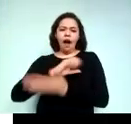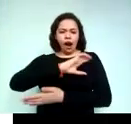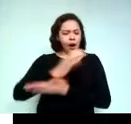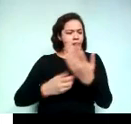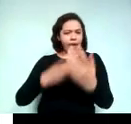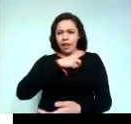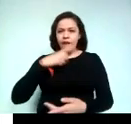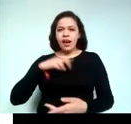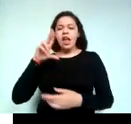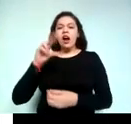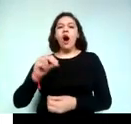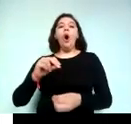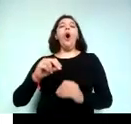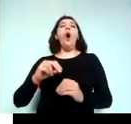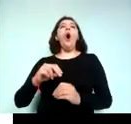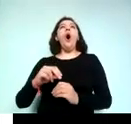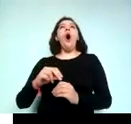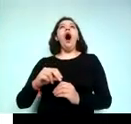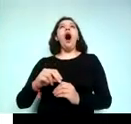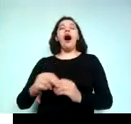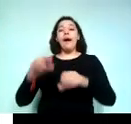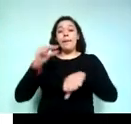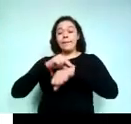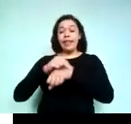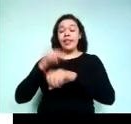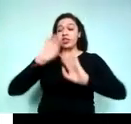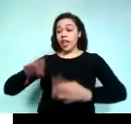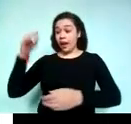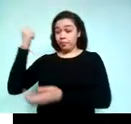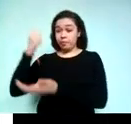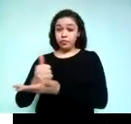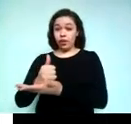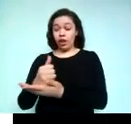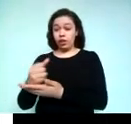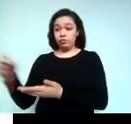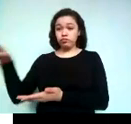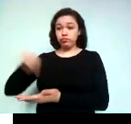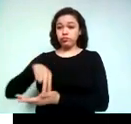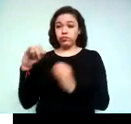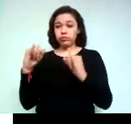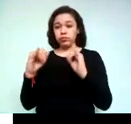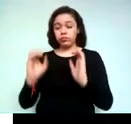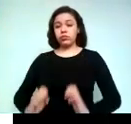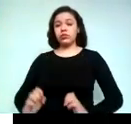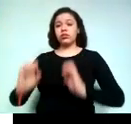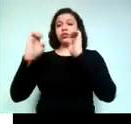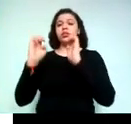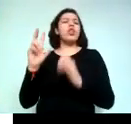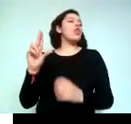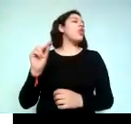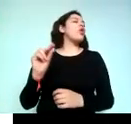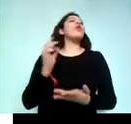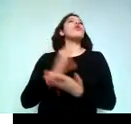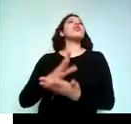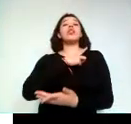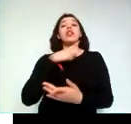que tener un médico dentro de tus instalaciones. No nos está exigiendo eso en esta norma. Nos está diciendo que debemos